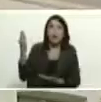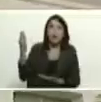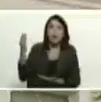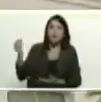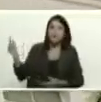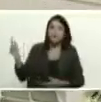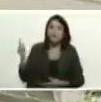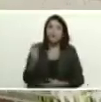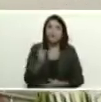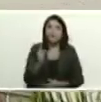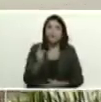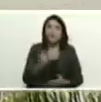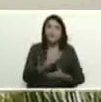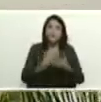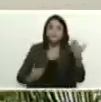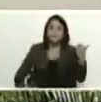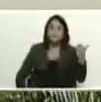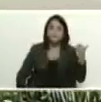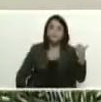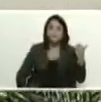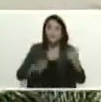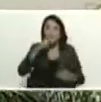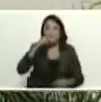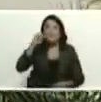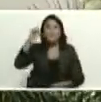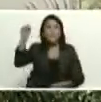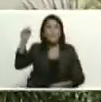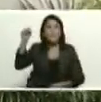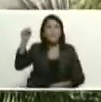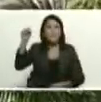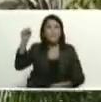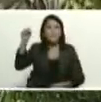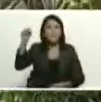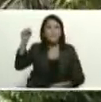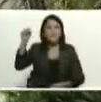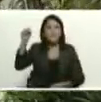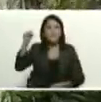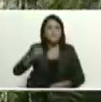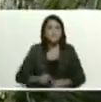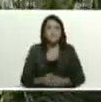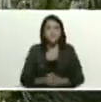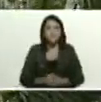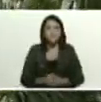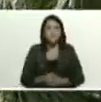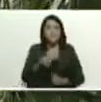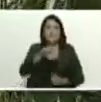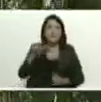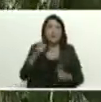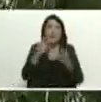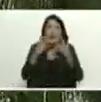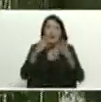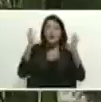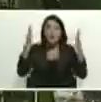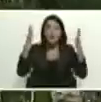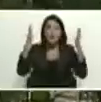hermano presidente Nicolás Maduro Moros.